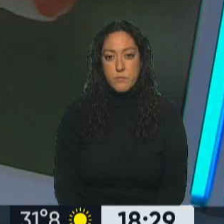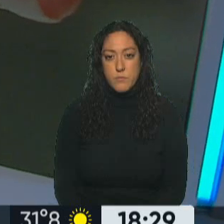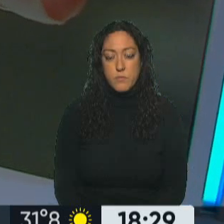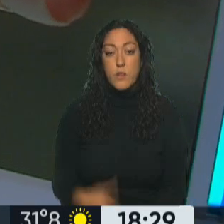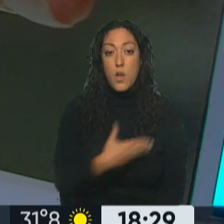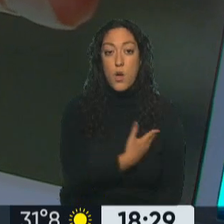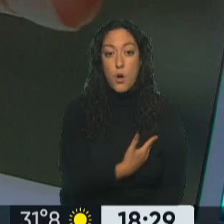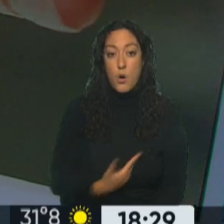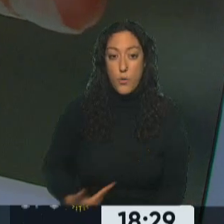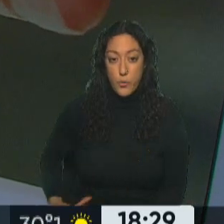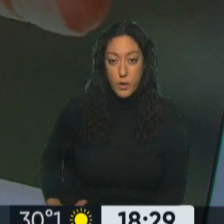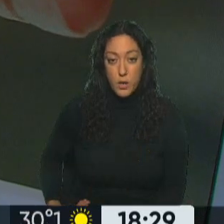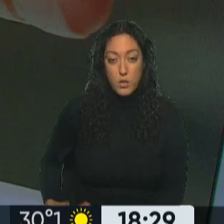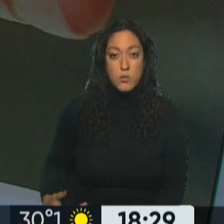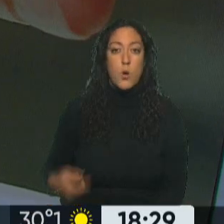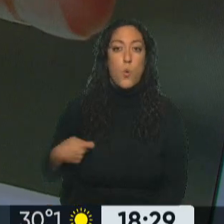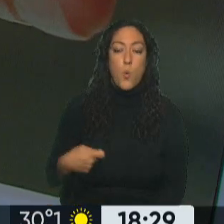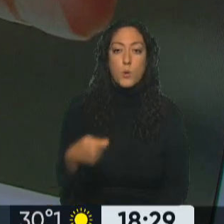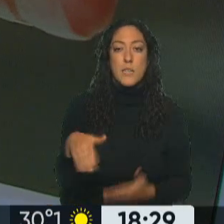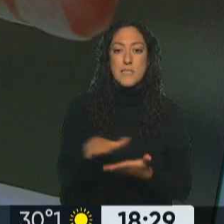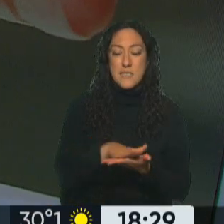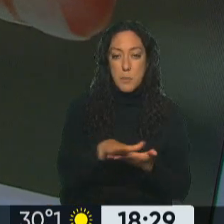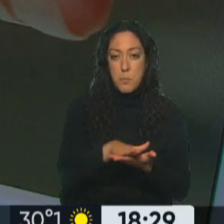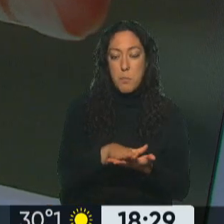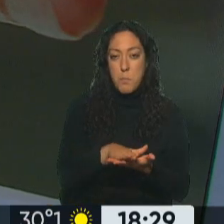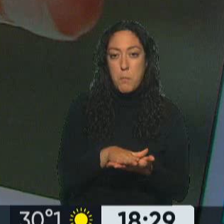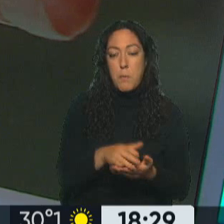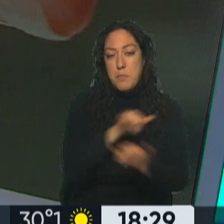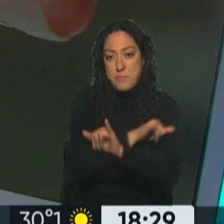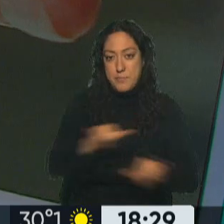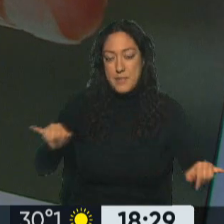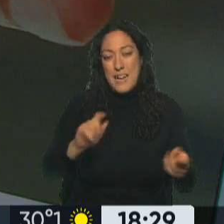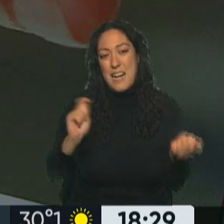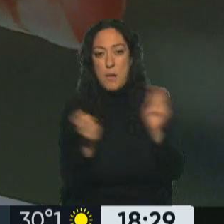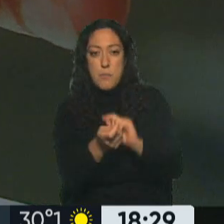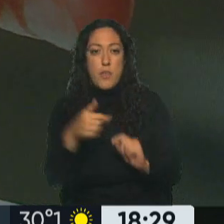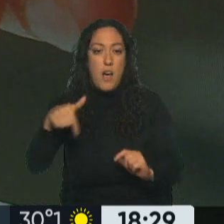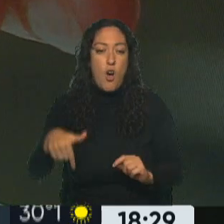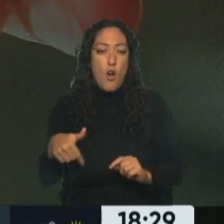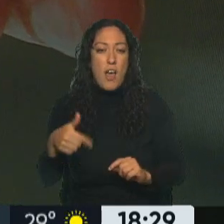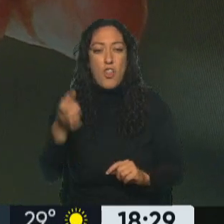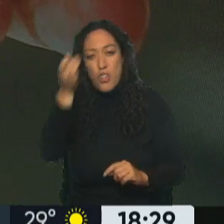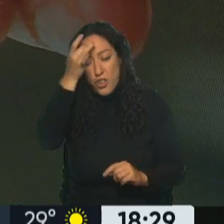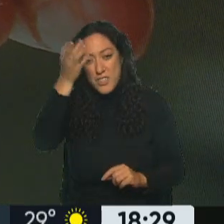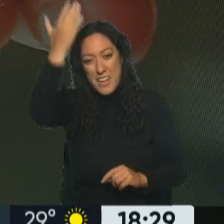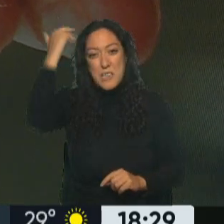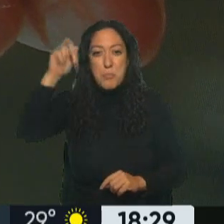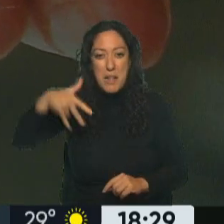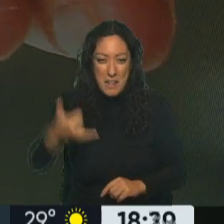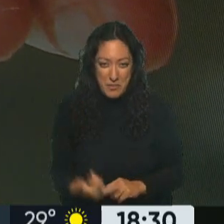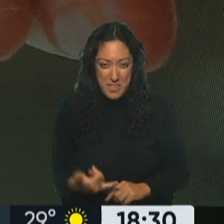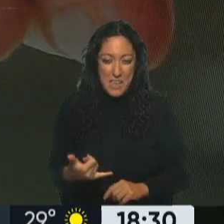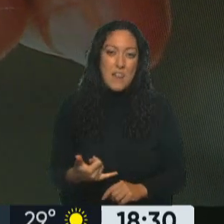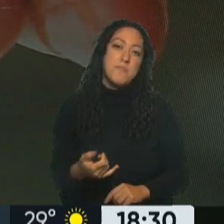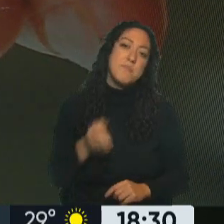El gobierno lanza cuotas simple en reemplazo de Ahora 12. Recordemos que existía un plan Ahora 12. Bueno, ahora